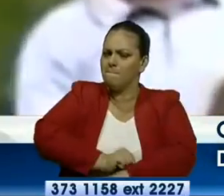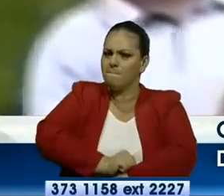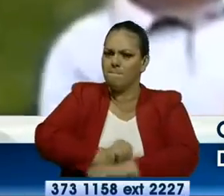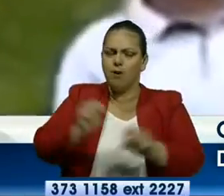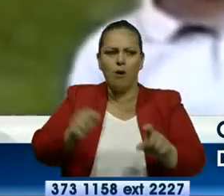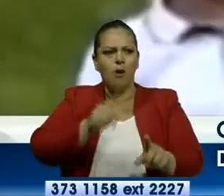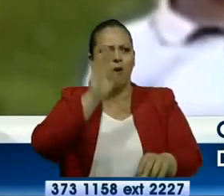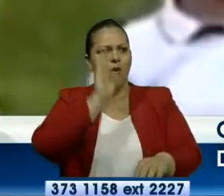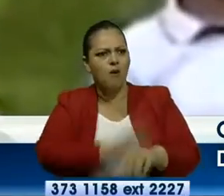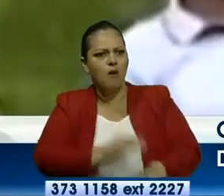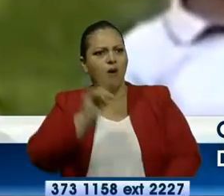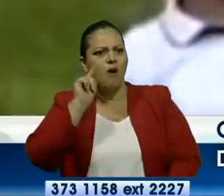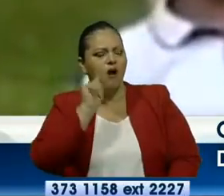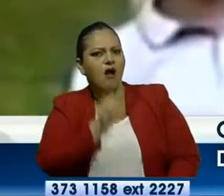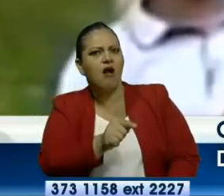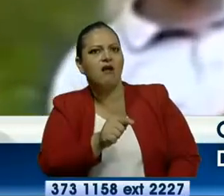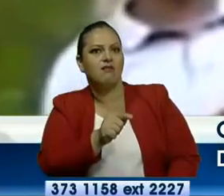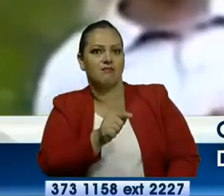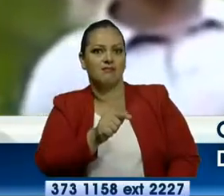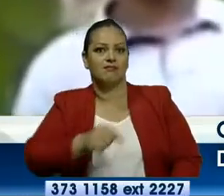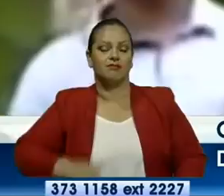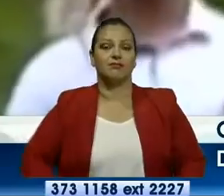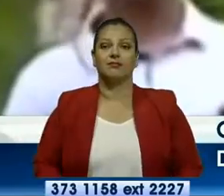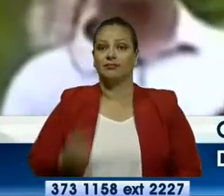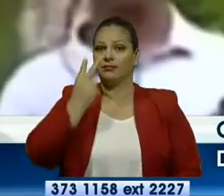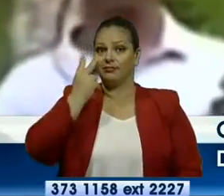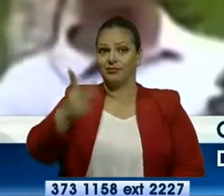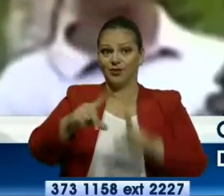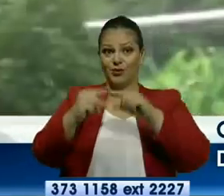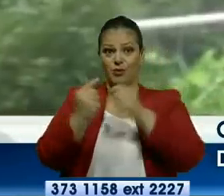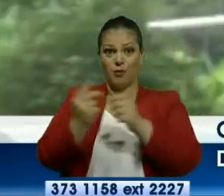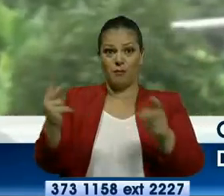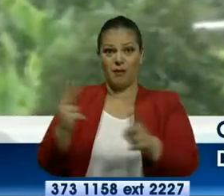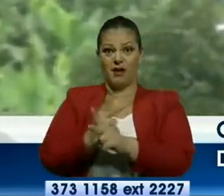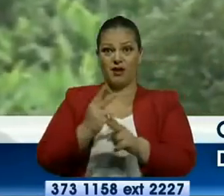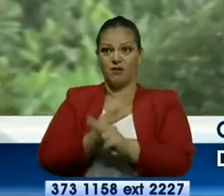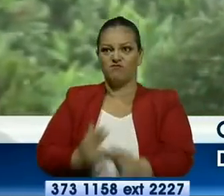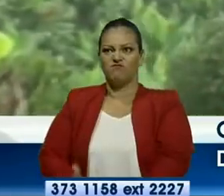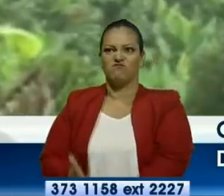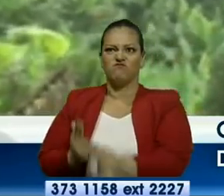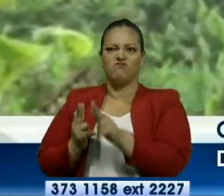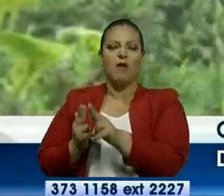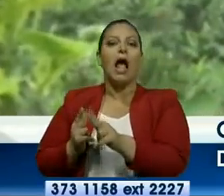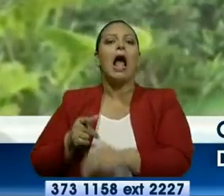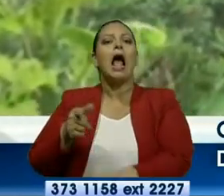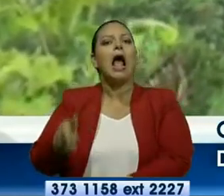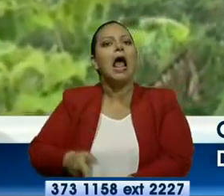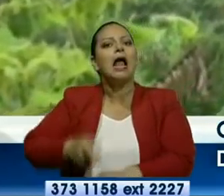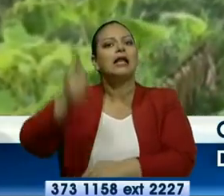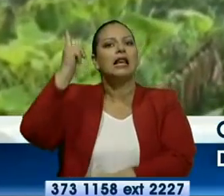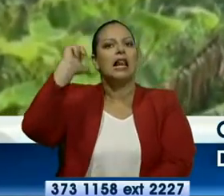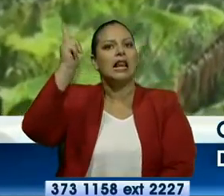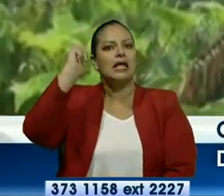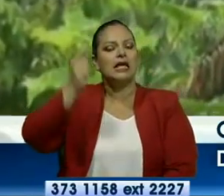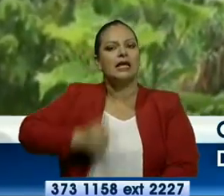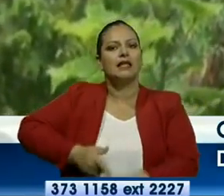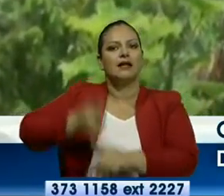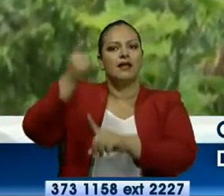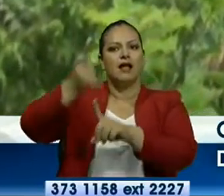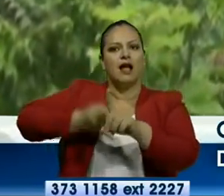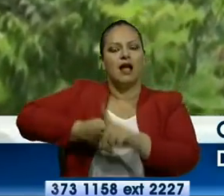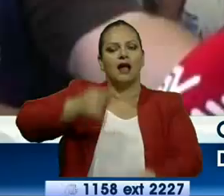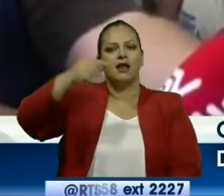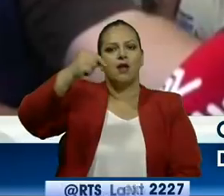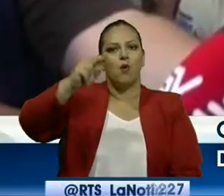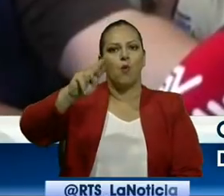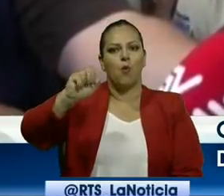Patricio Ariza Labernaza, alias Guacho, disidente de las FARC, cuyo centro de operaciones es la línea de frontera entre Ecuador y